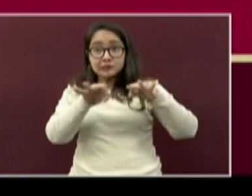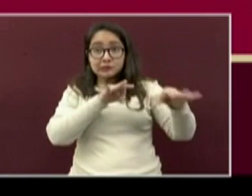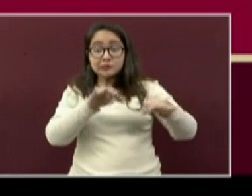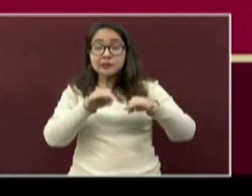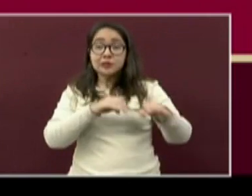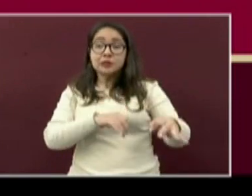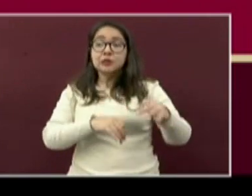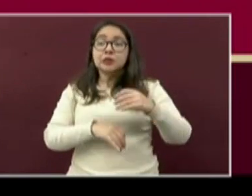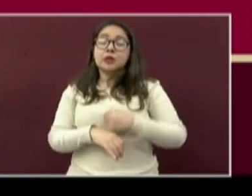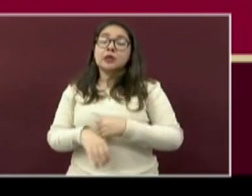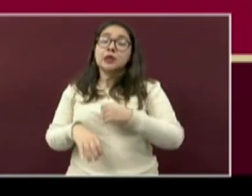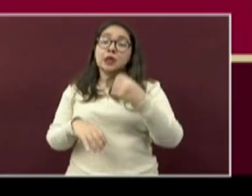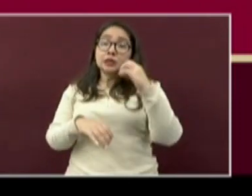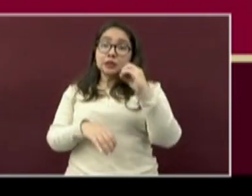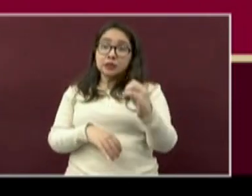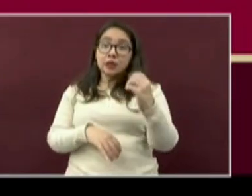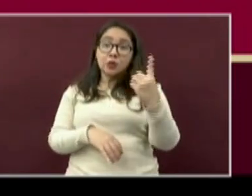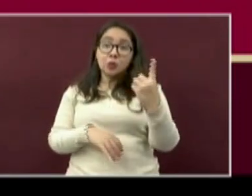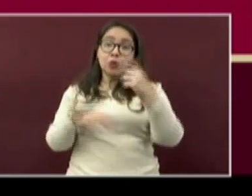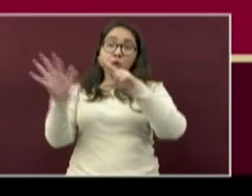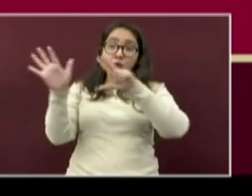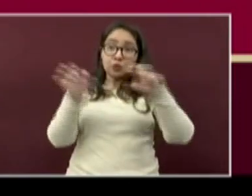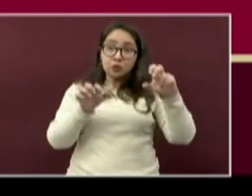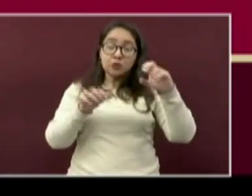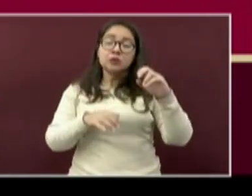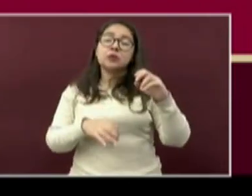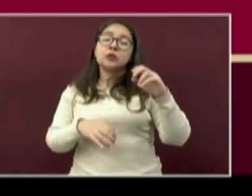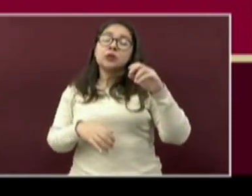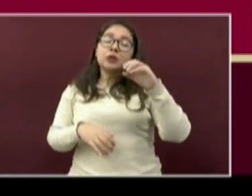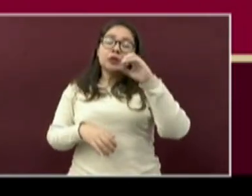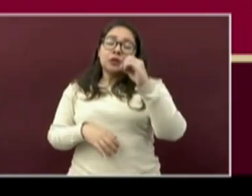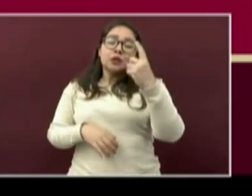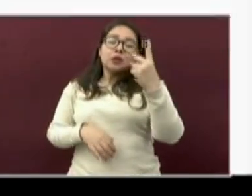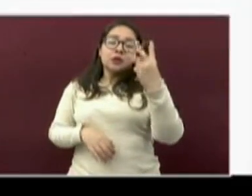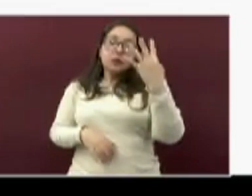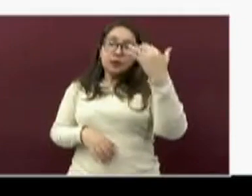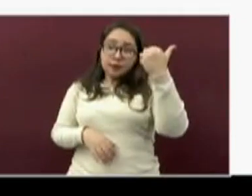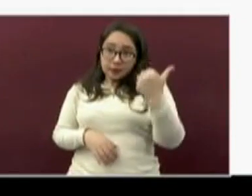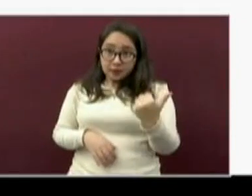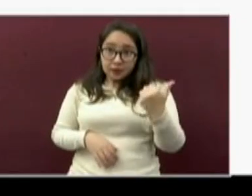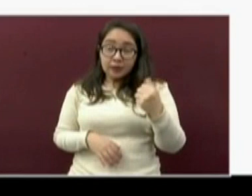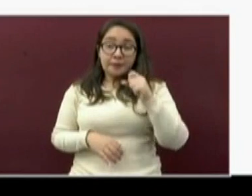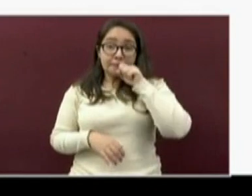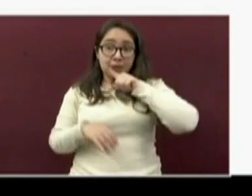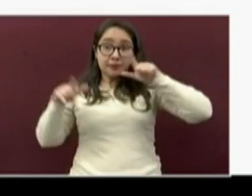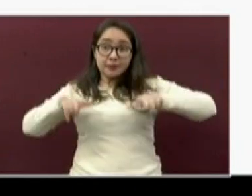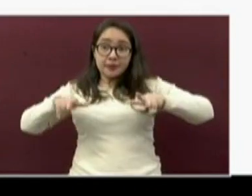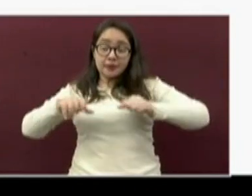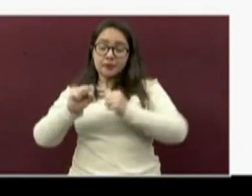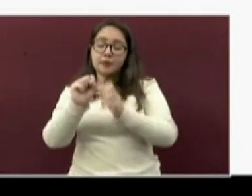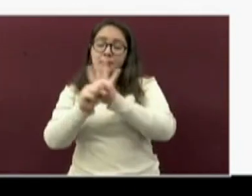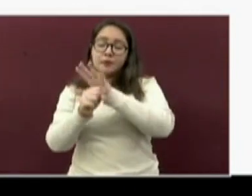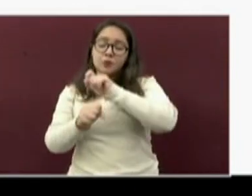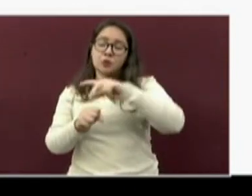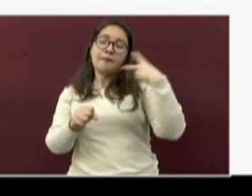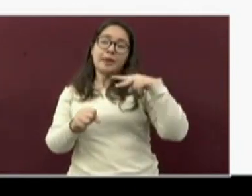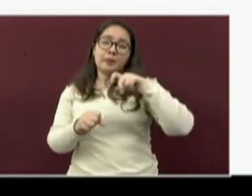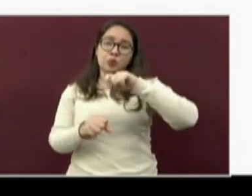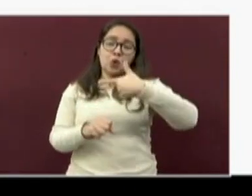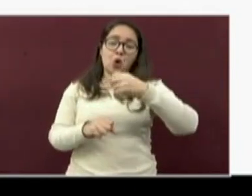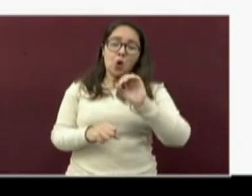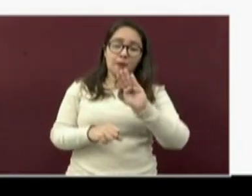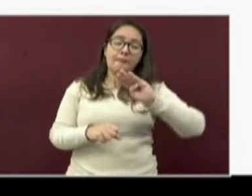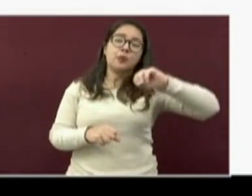0 1 2 3 4 5 6 y la pagina coronavirus punto veracruz punto